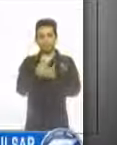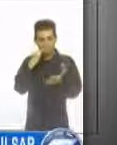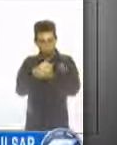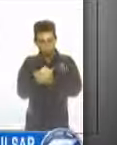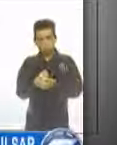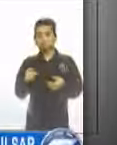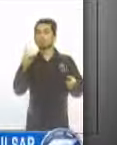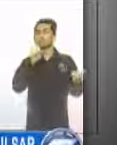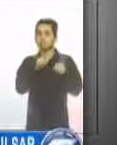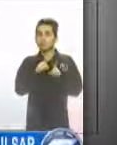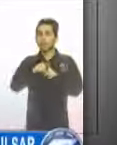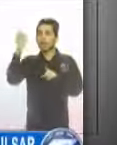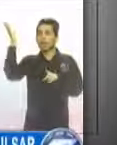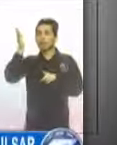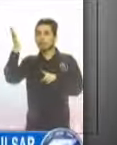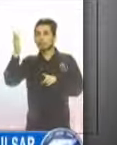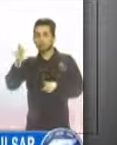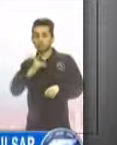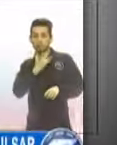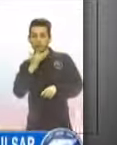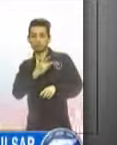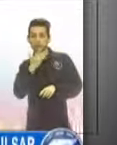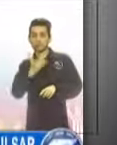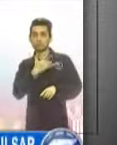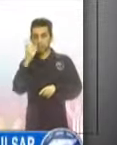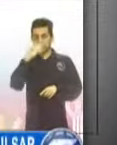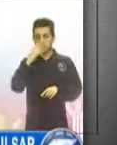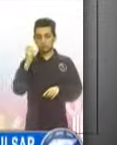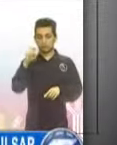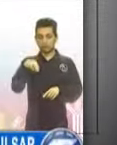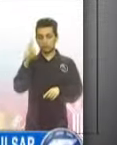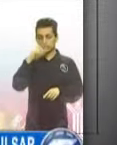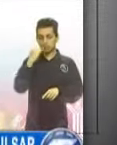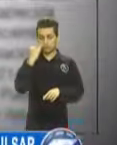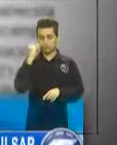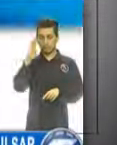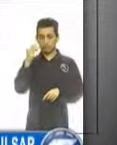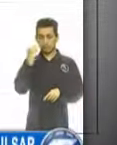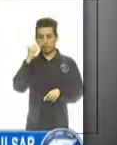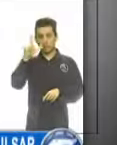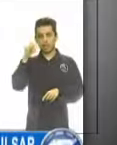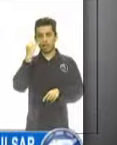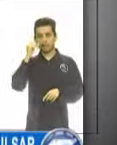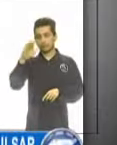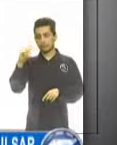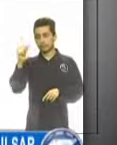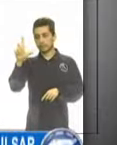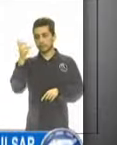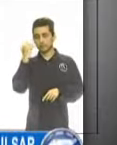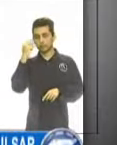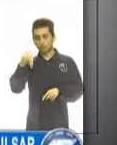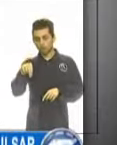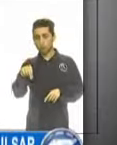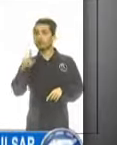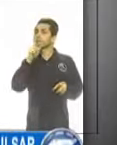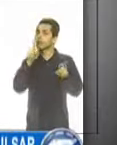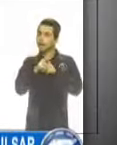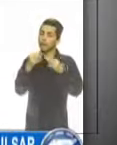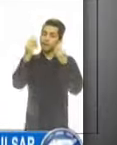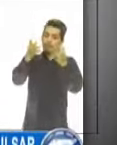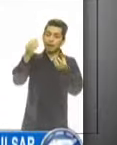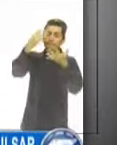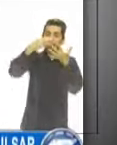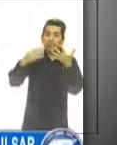y sensibilización, elaboración de materiales educativos e informativos en temas relacionados a derechos de pueblos